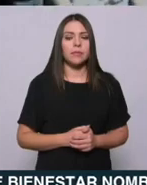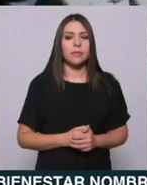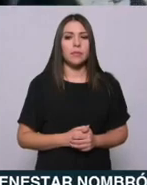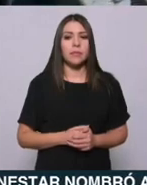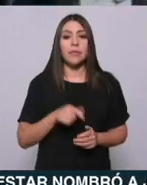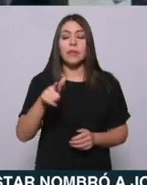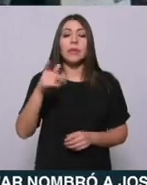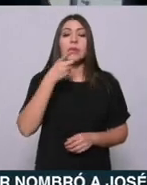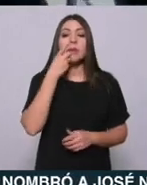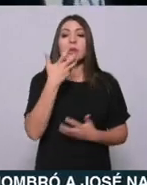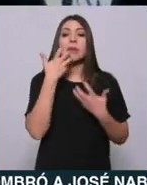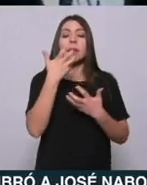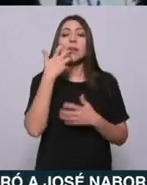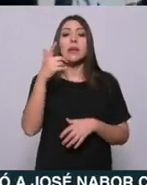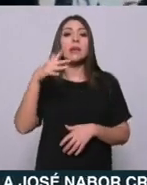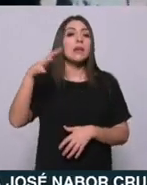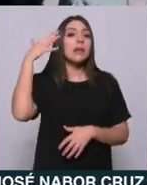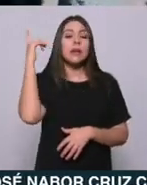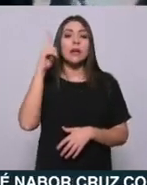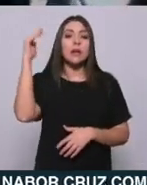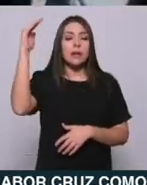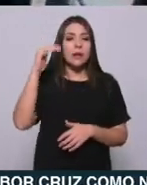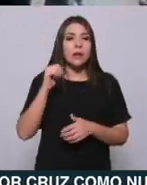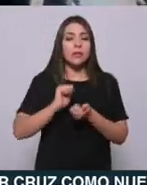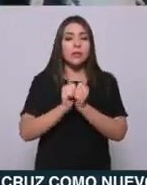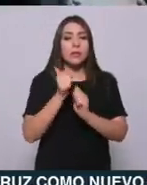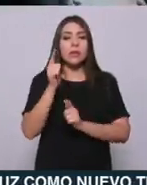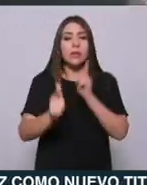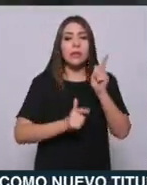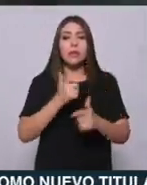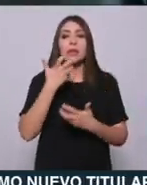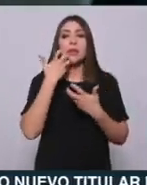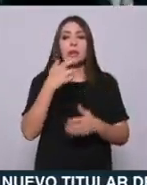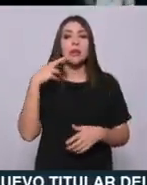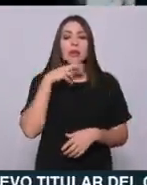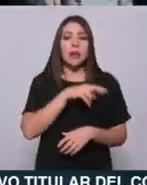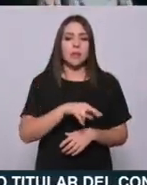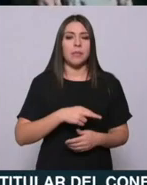Bájale, aquí bájate, aquí dale, relax. Aquí